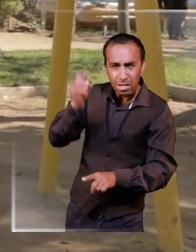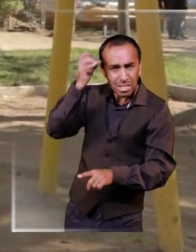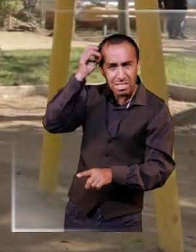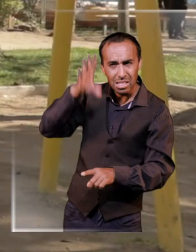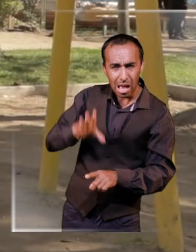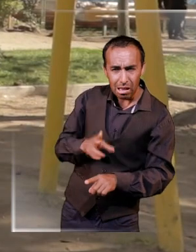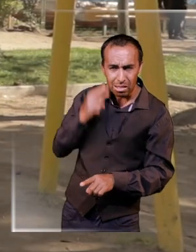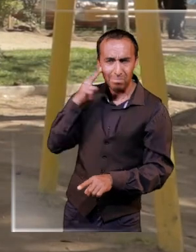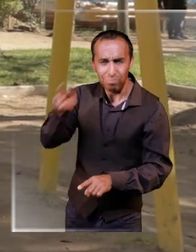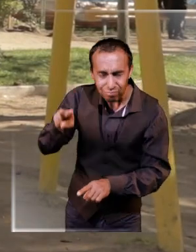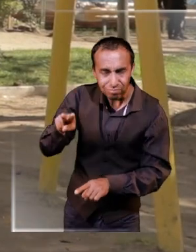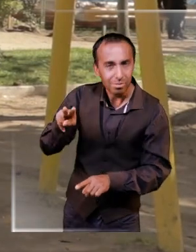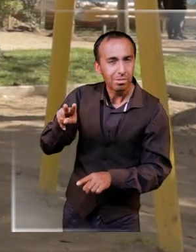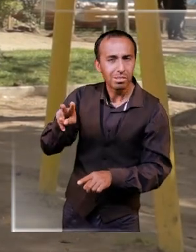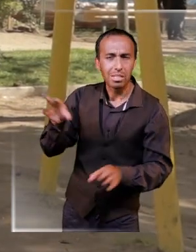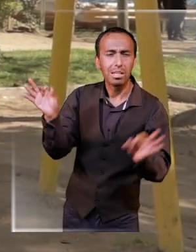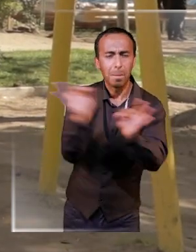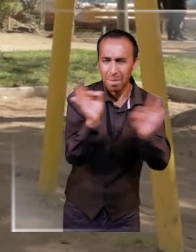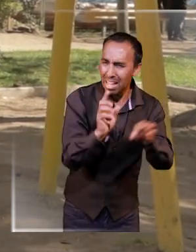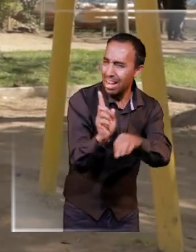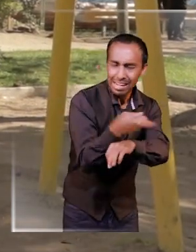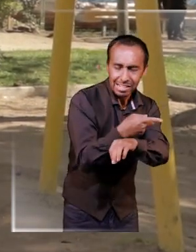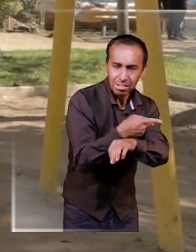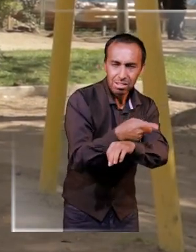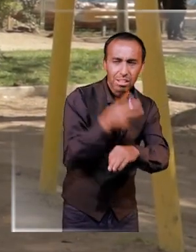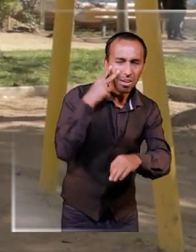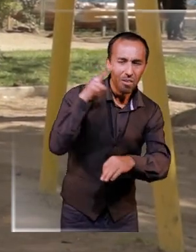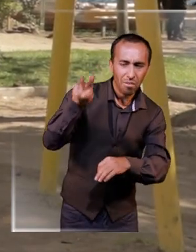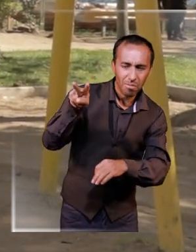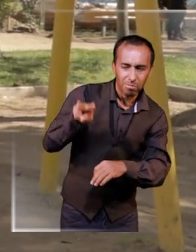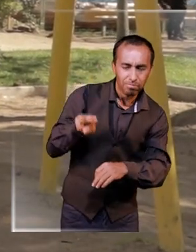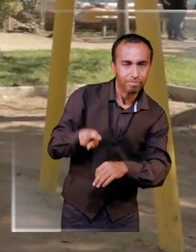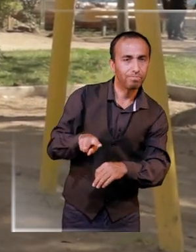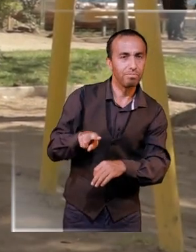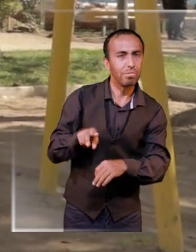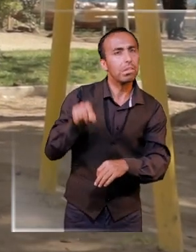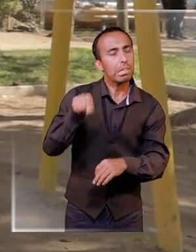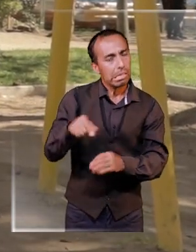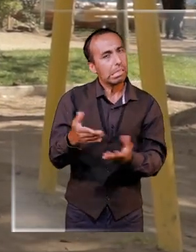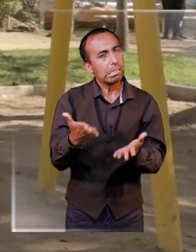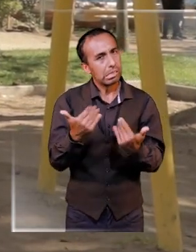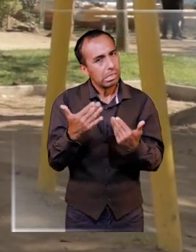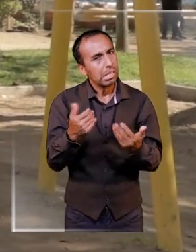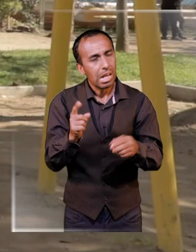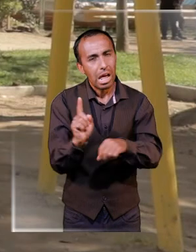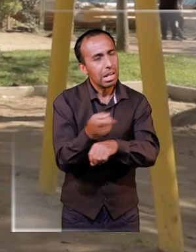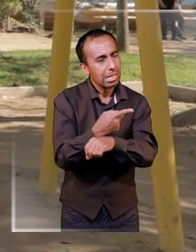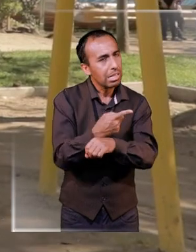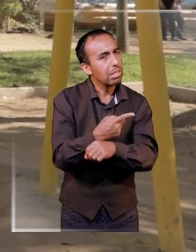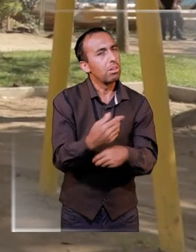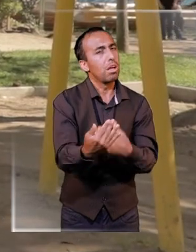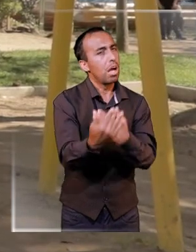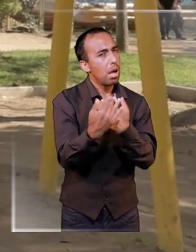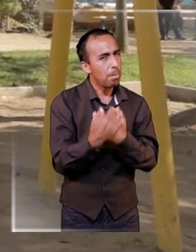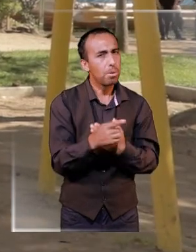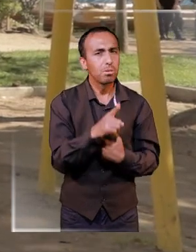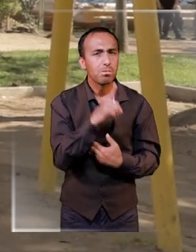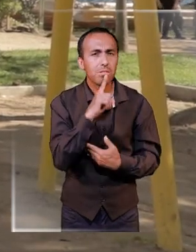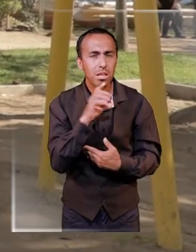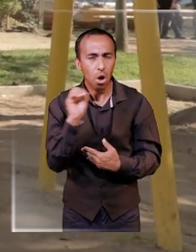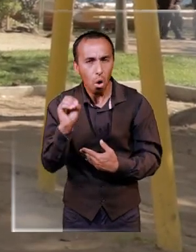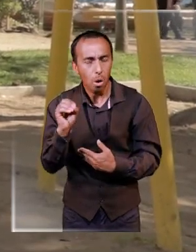que te dijera, aquí algo está ocurriendo, vamos a observar. Quizás sería bueno que él recibiera apoyo en terapia